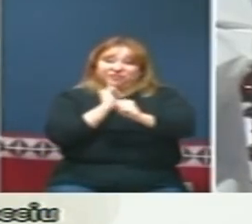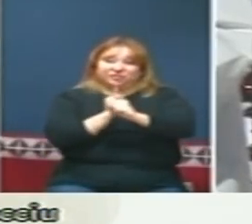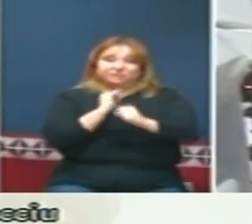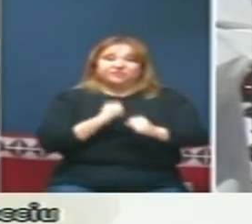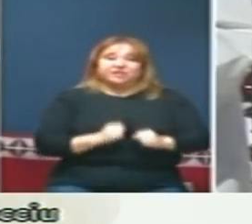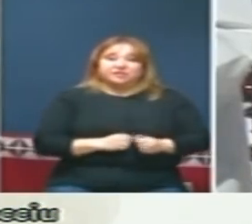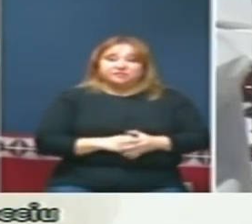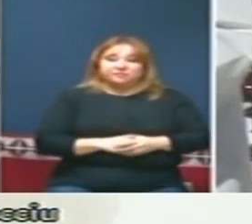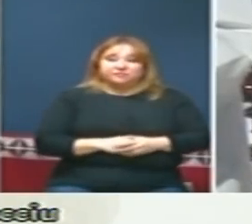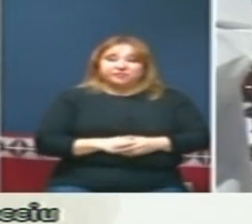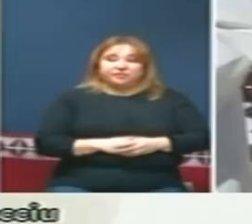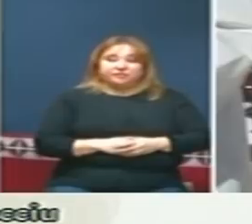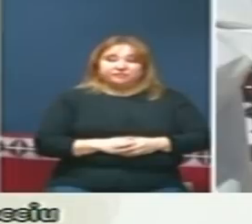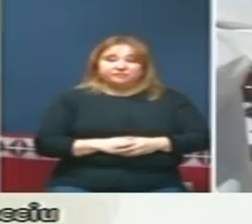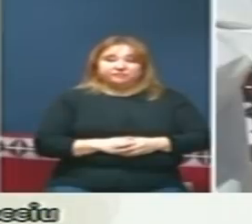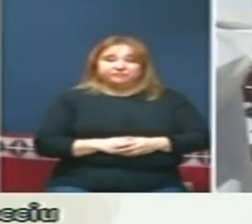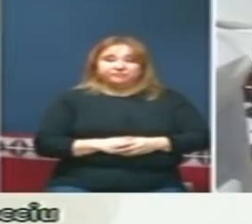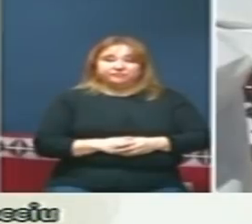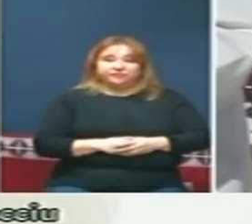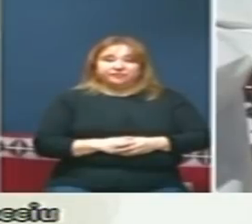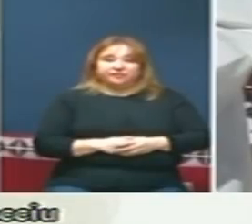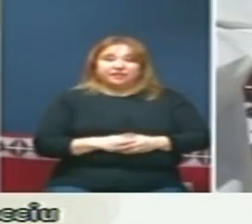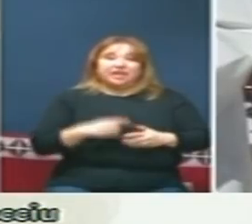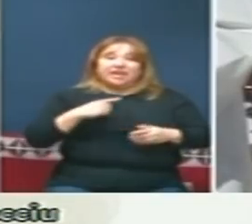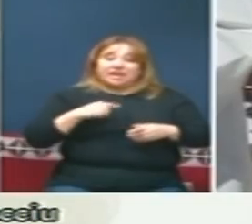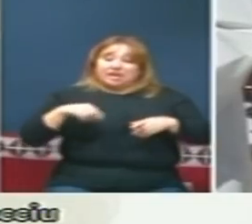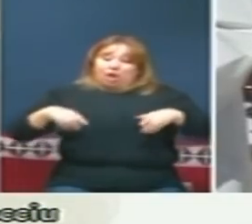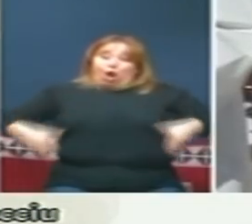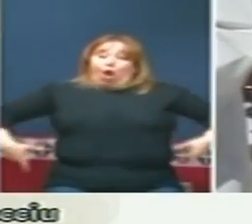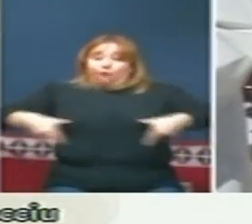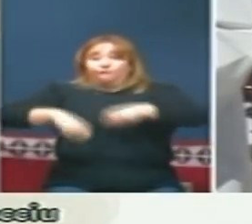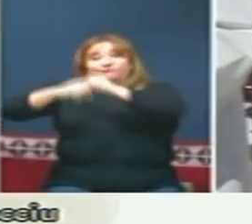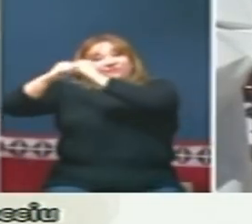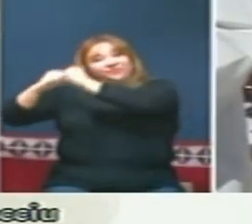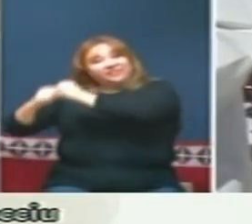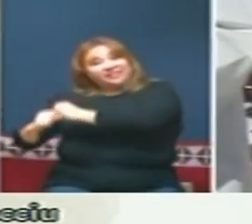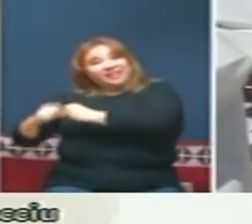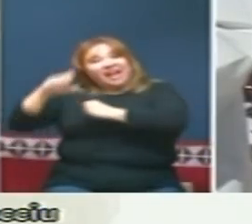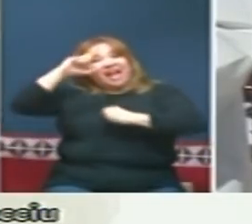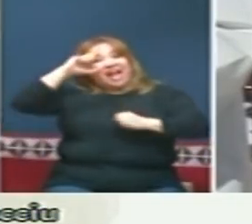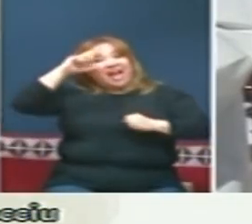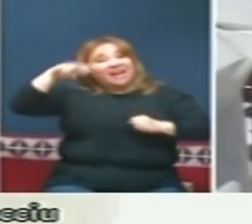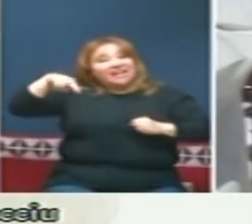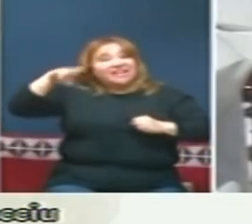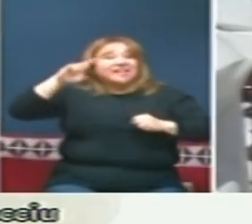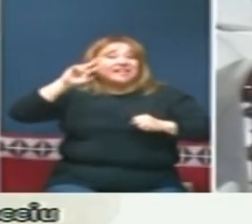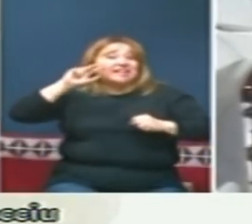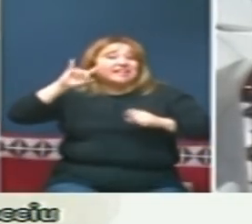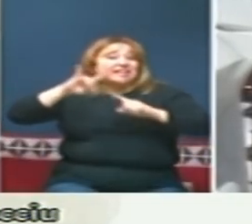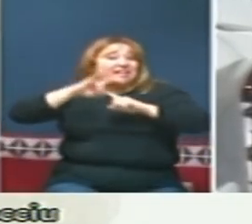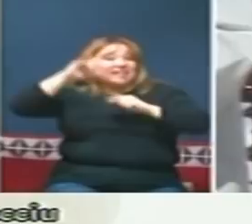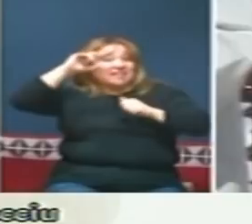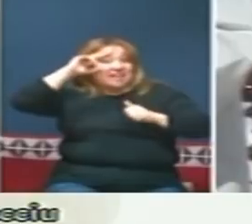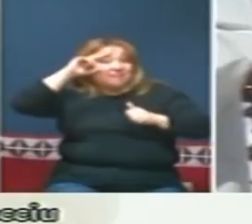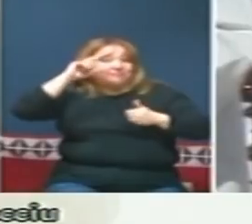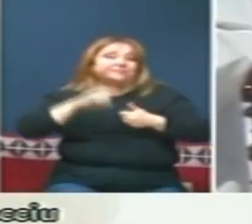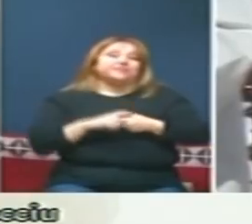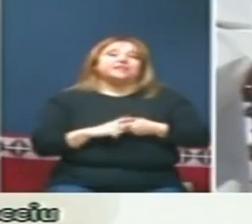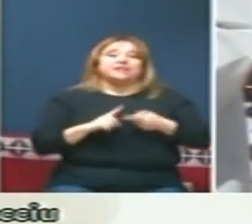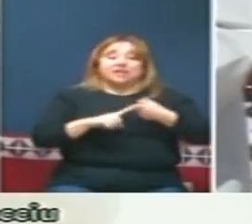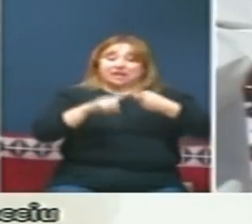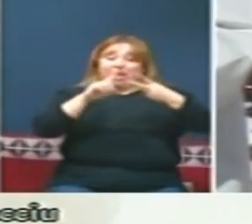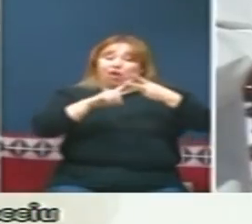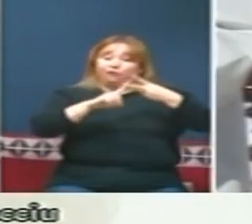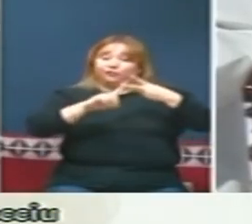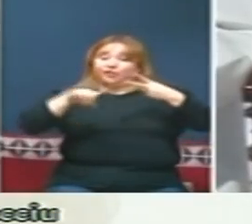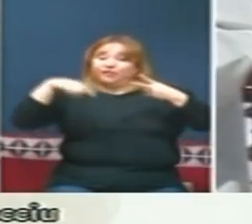ut venerabile servi Dei, Enricus, Angelus, Angelelli Carletti, Episcopus Rioiensis,